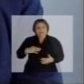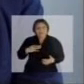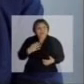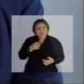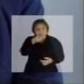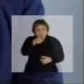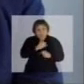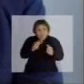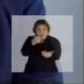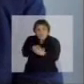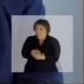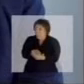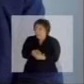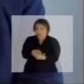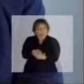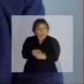Que la vida no se compra,